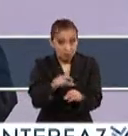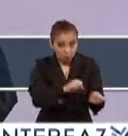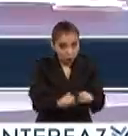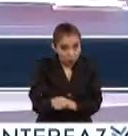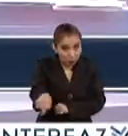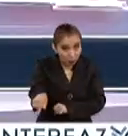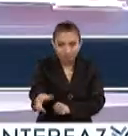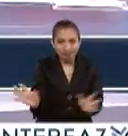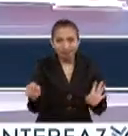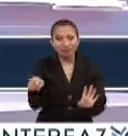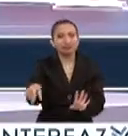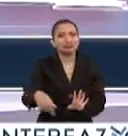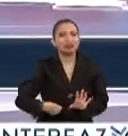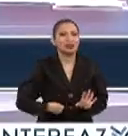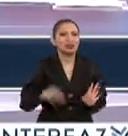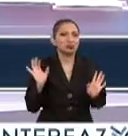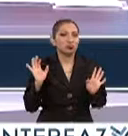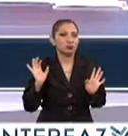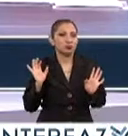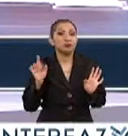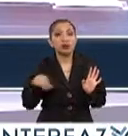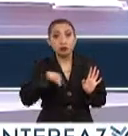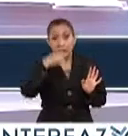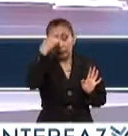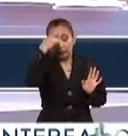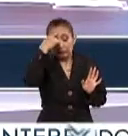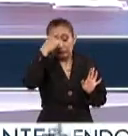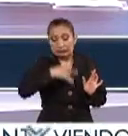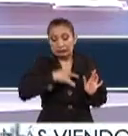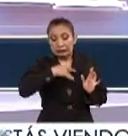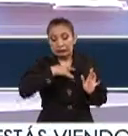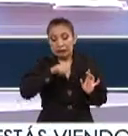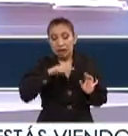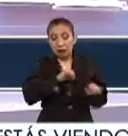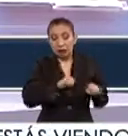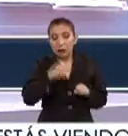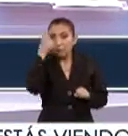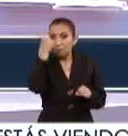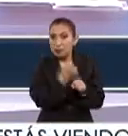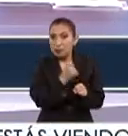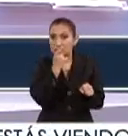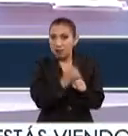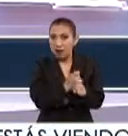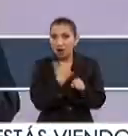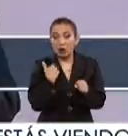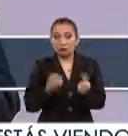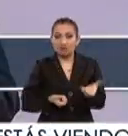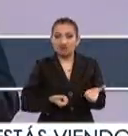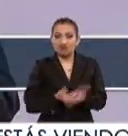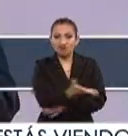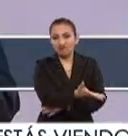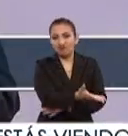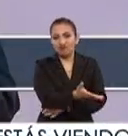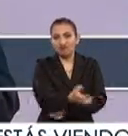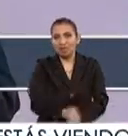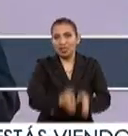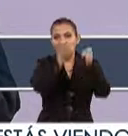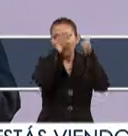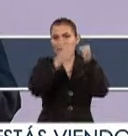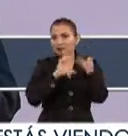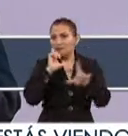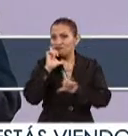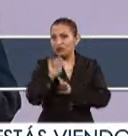sismo. Entonces es muy importante que la gente esté muy consciente que cuando hay un sismo, lo primero que hay que hacer es hay que salir de los inmuebles, hay que